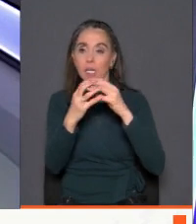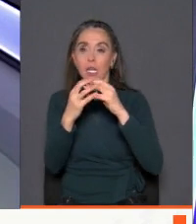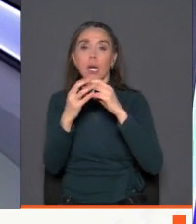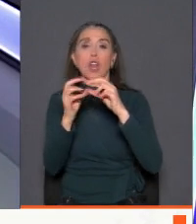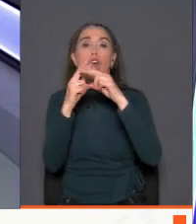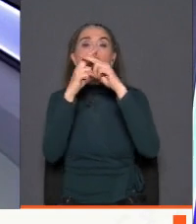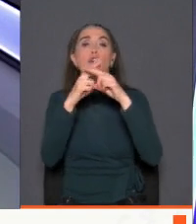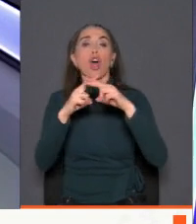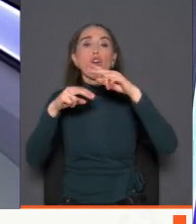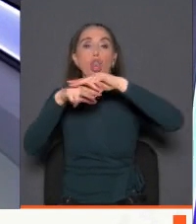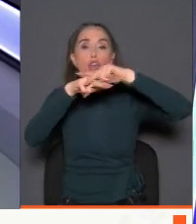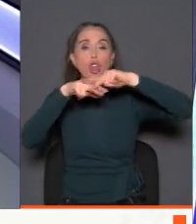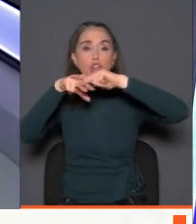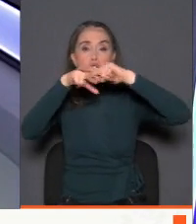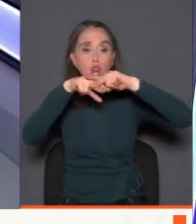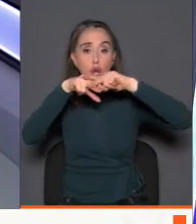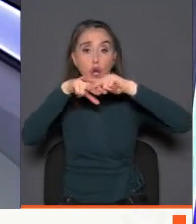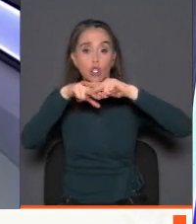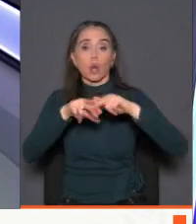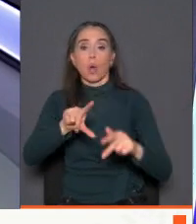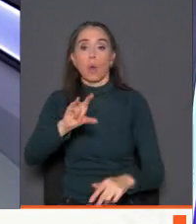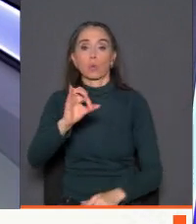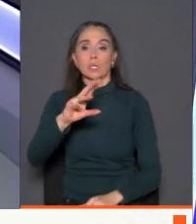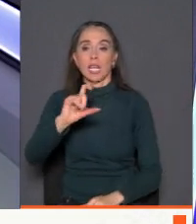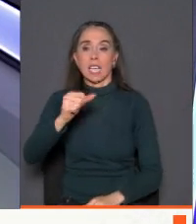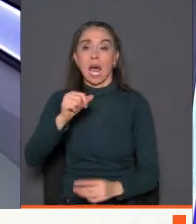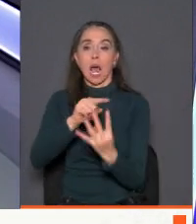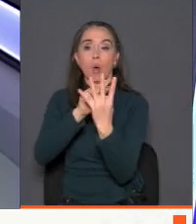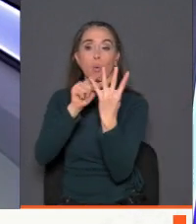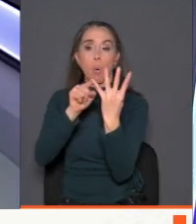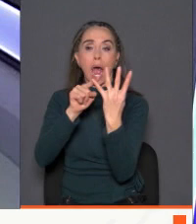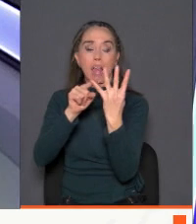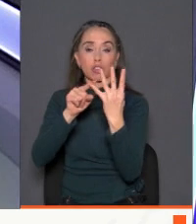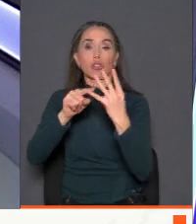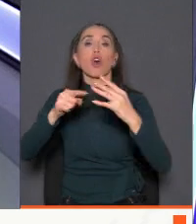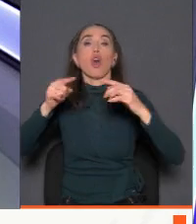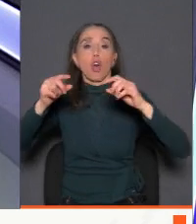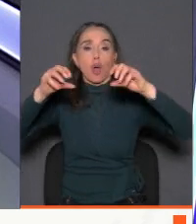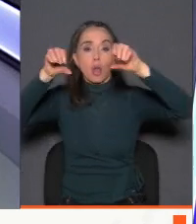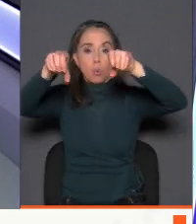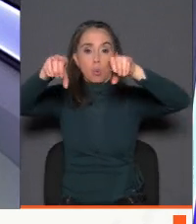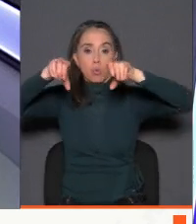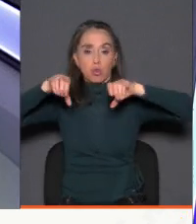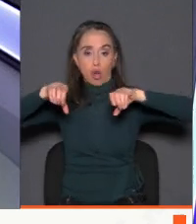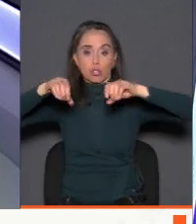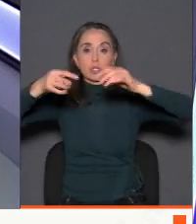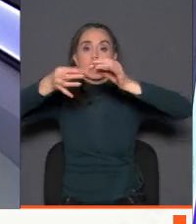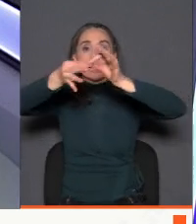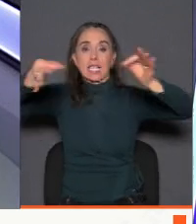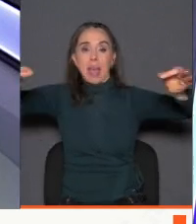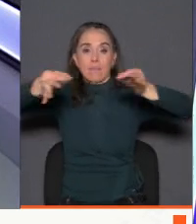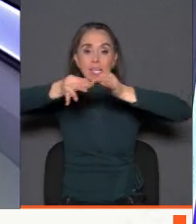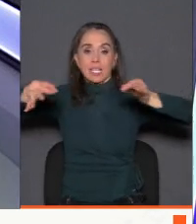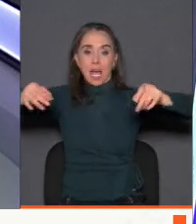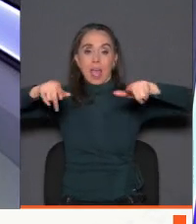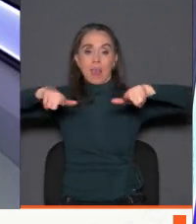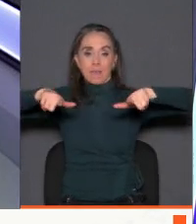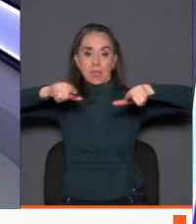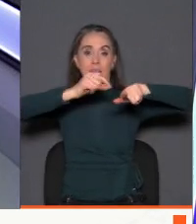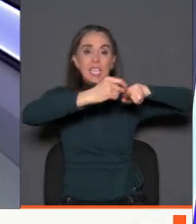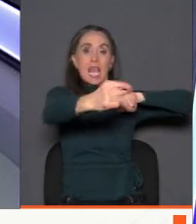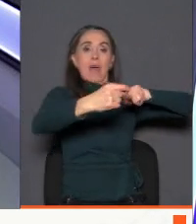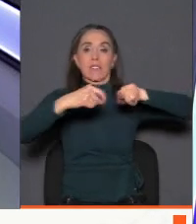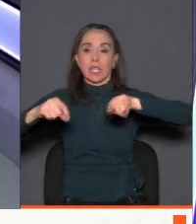sea, son cuatro de ellas que están unidas por una estructura y en total, vamos a ver el peso, es de 4,6 gramos, o sea, muy